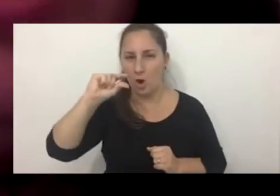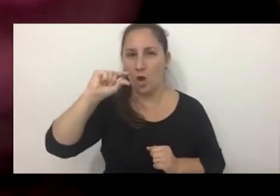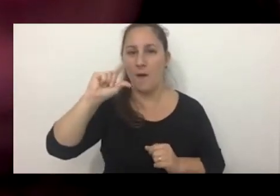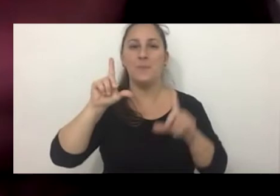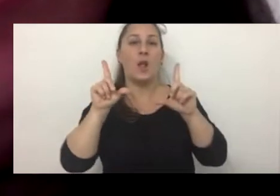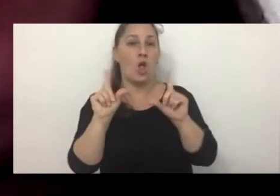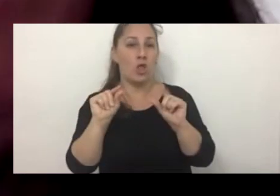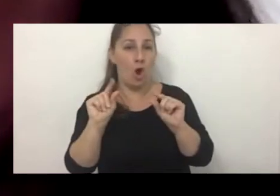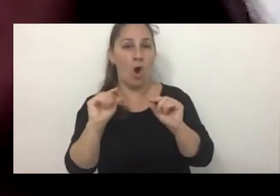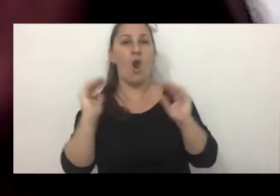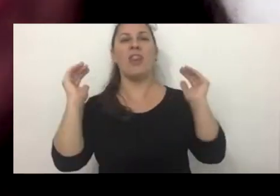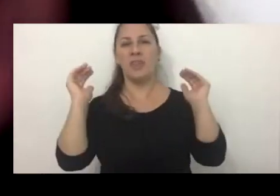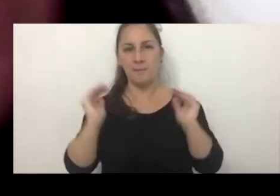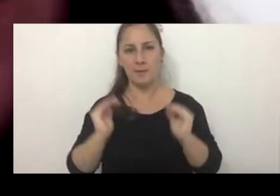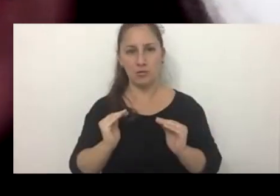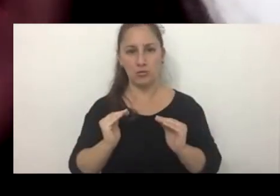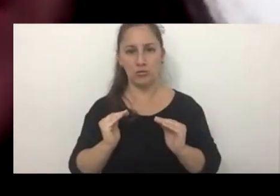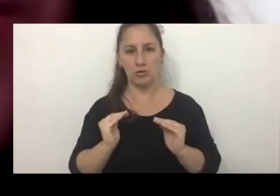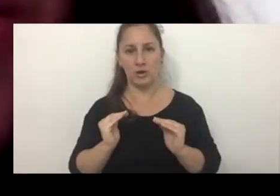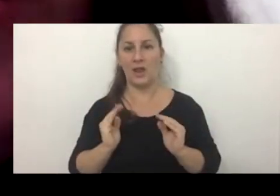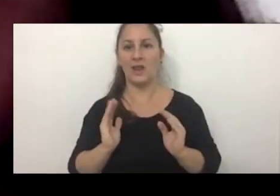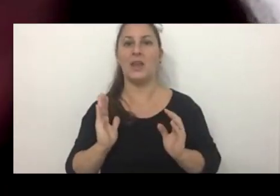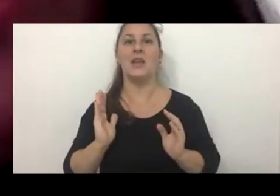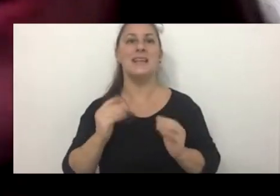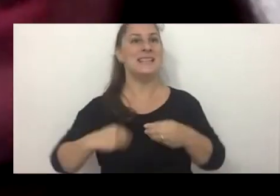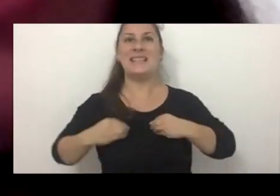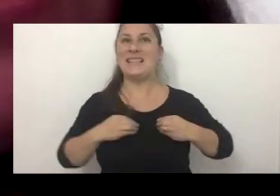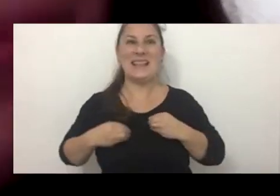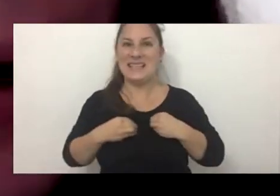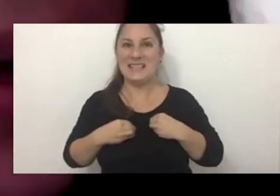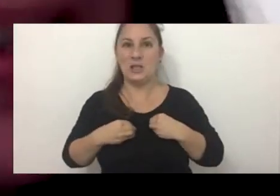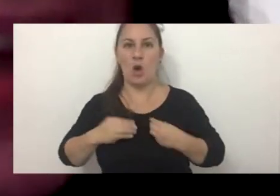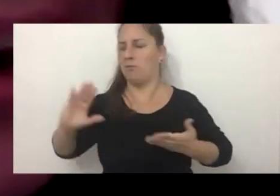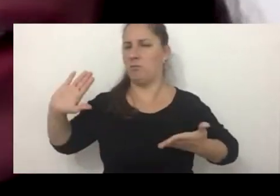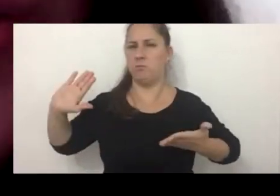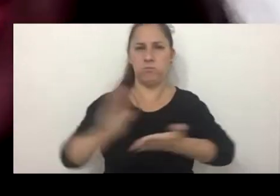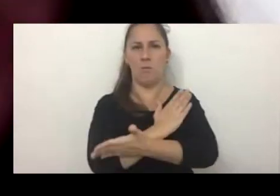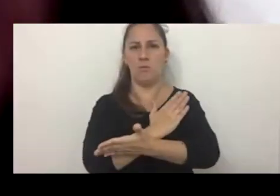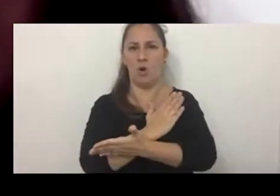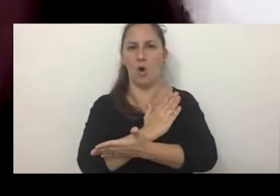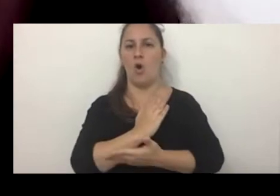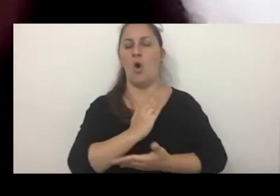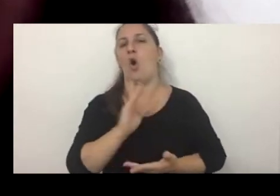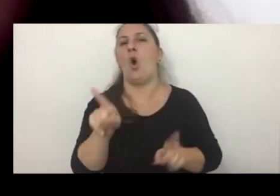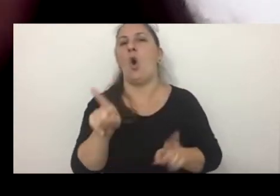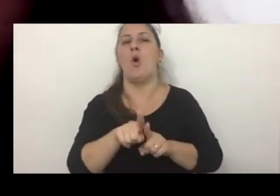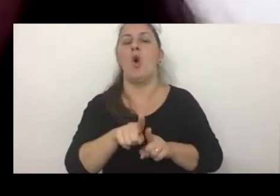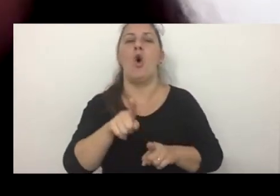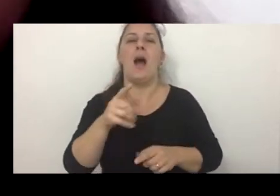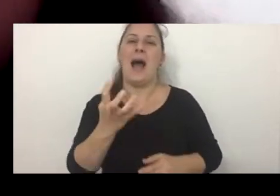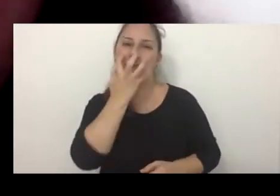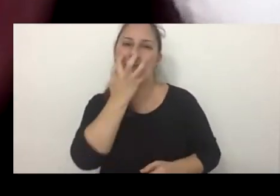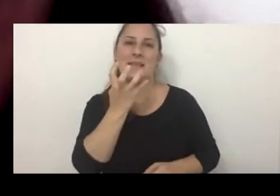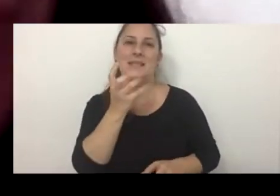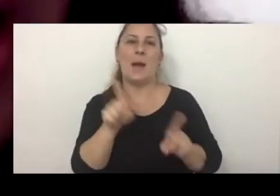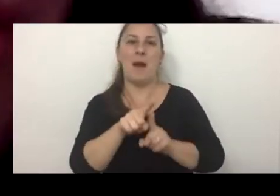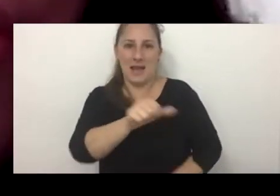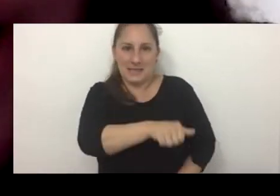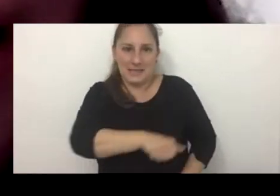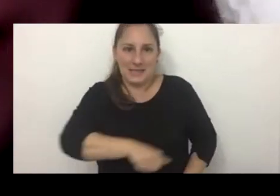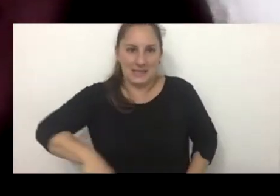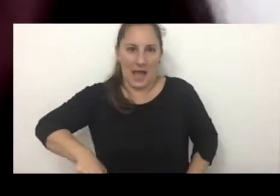momento está como muy en boga, muy de moda, el uso de una analgesia medicamentosa, que viene de una